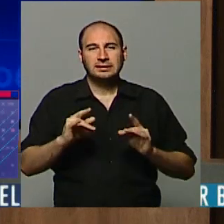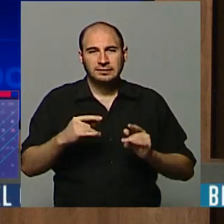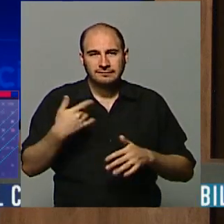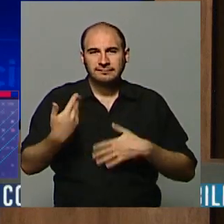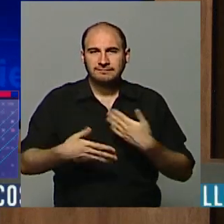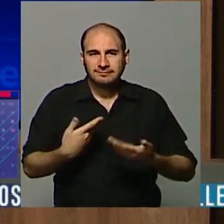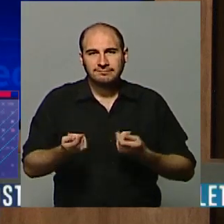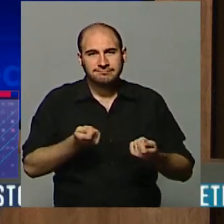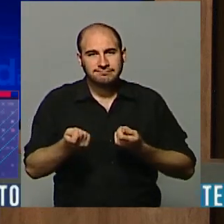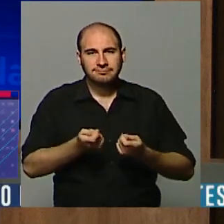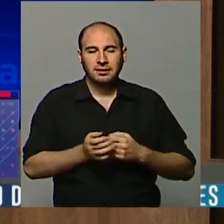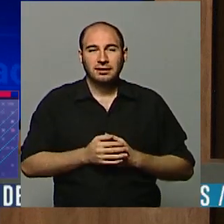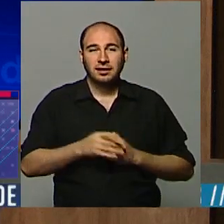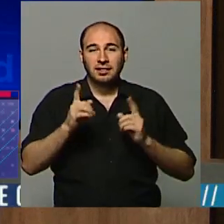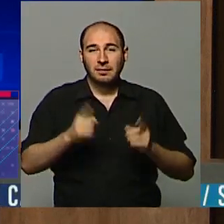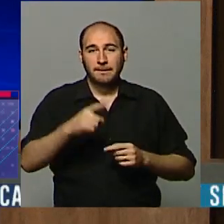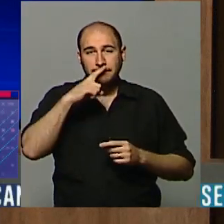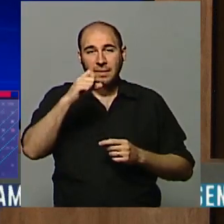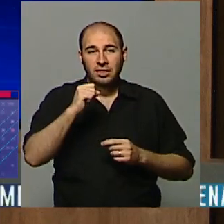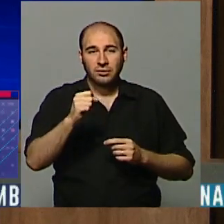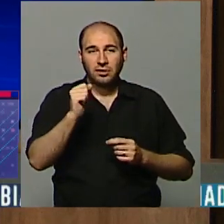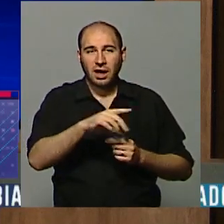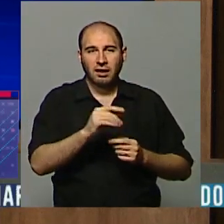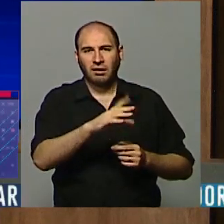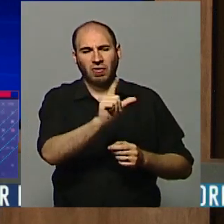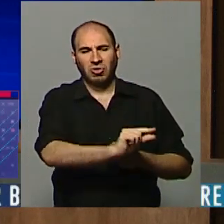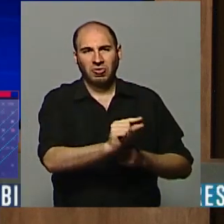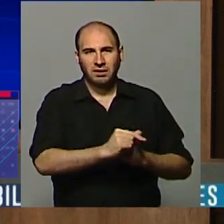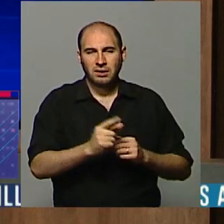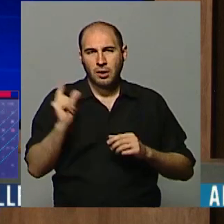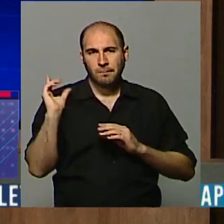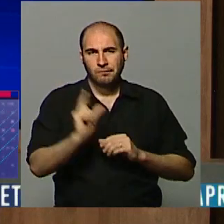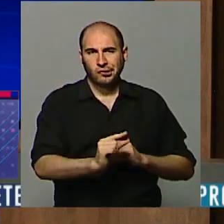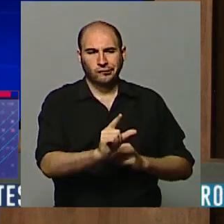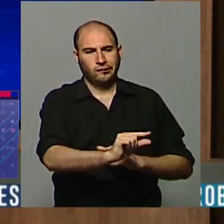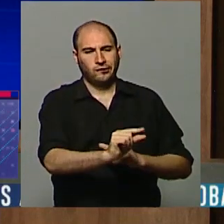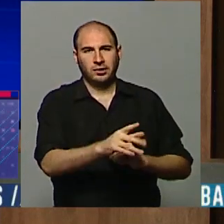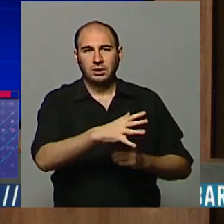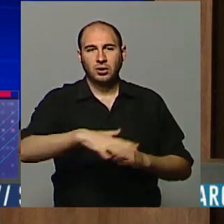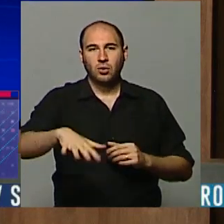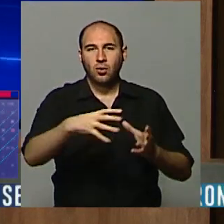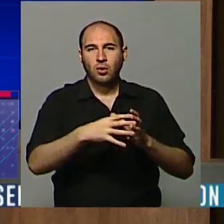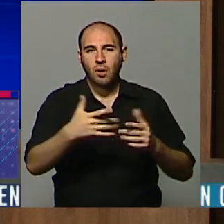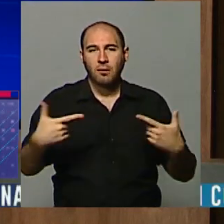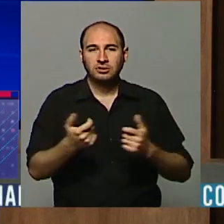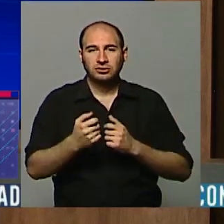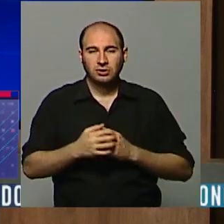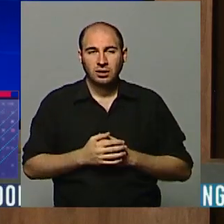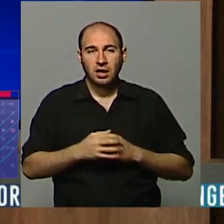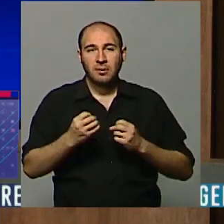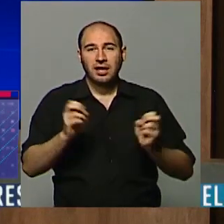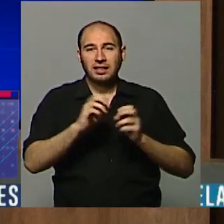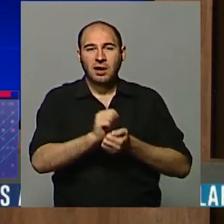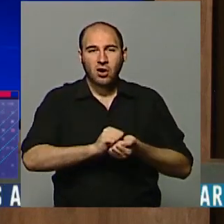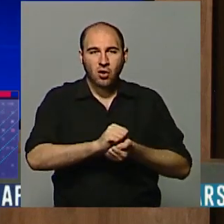poderlas manejar. La realidad es que también Maduro está deslegitimado en los últimos tiempos en los sectores opositores por los casos